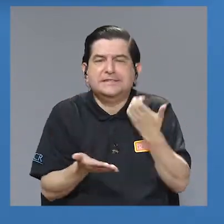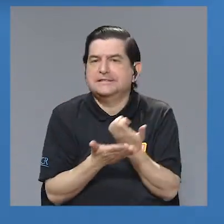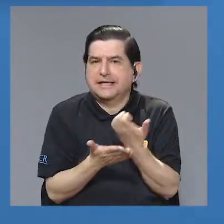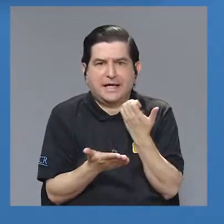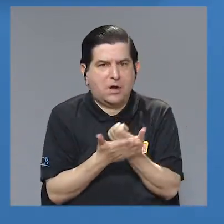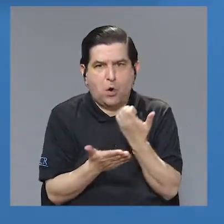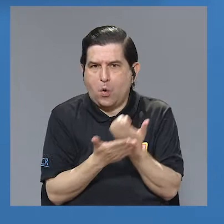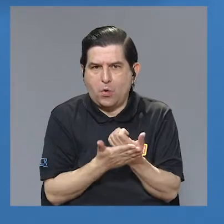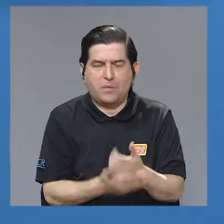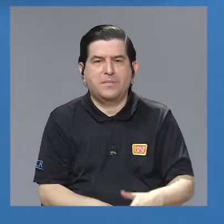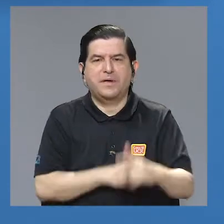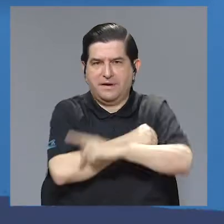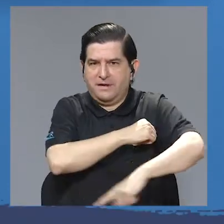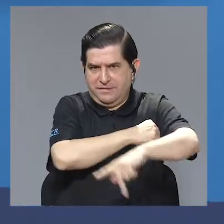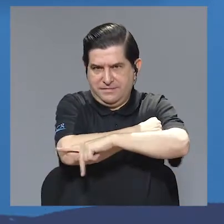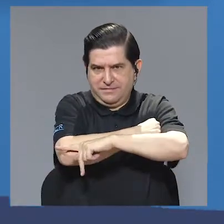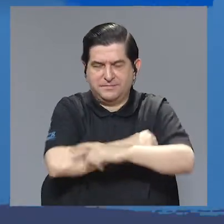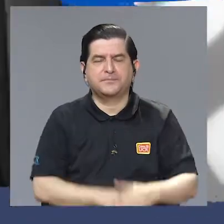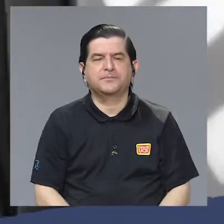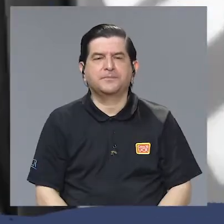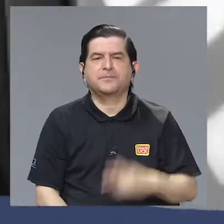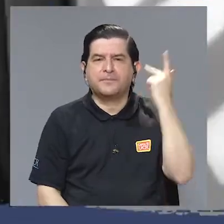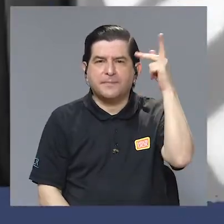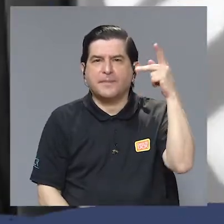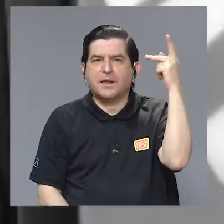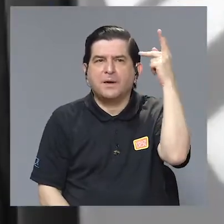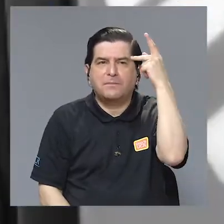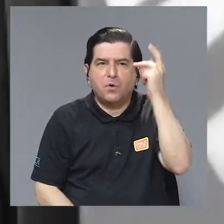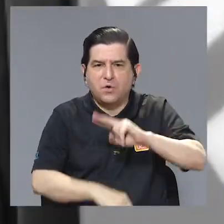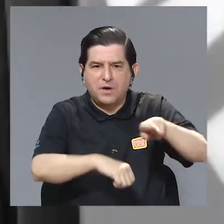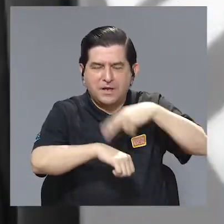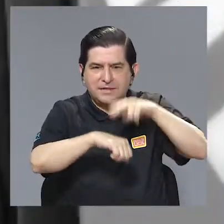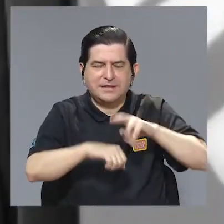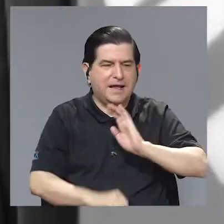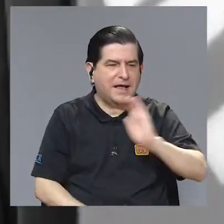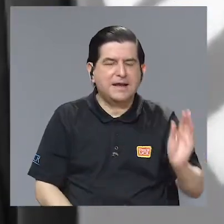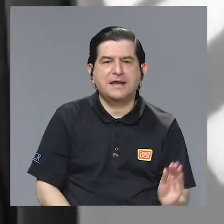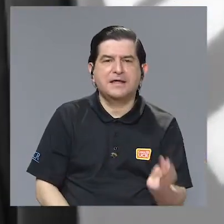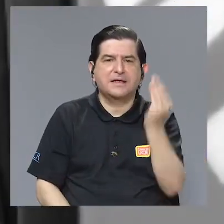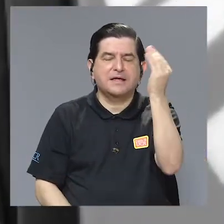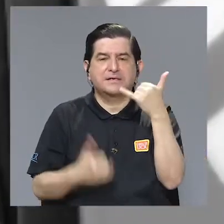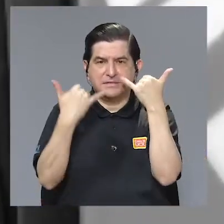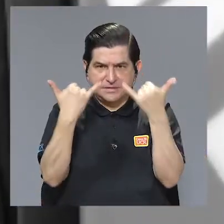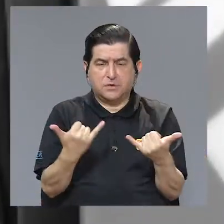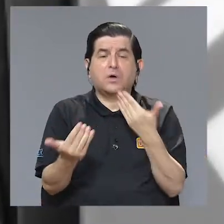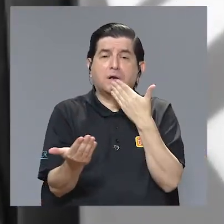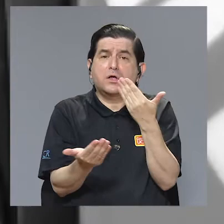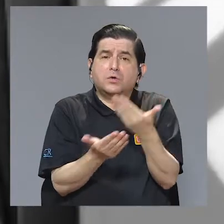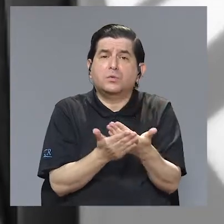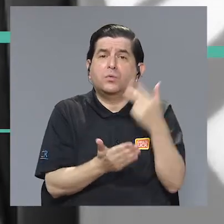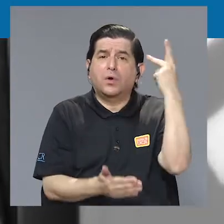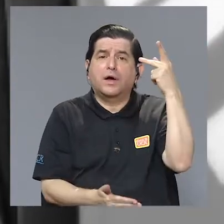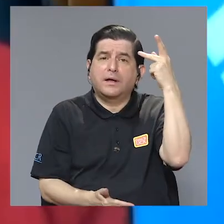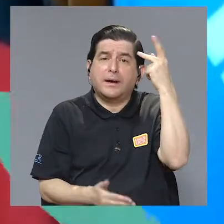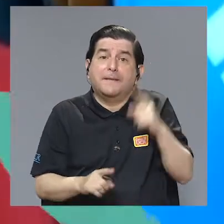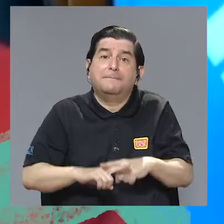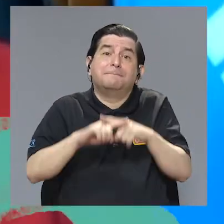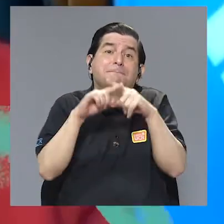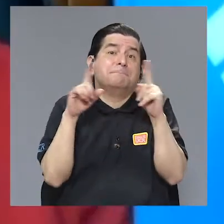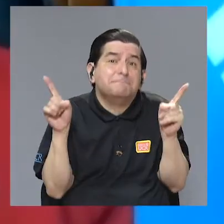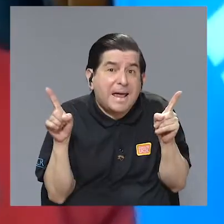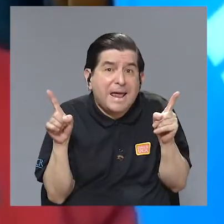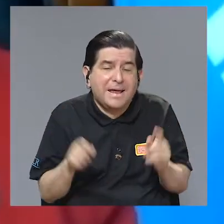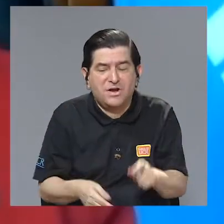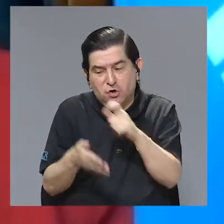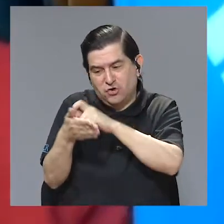digamos, económica que pueda tener el país. La política nacional de niñez y adolescencia vigente es una muy buena política,